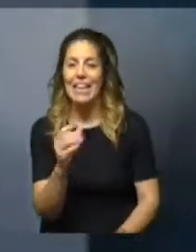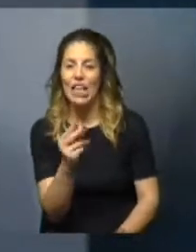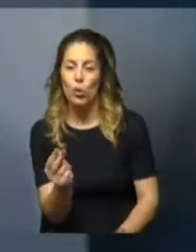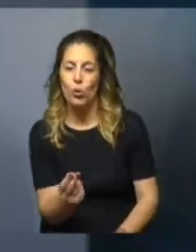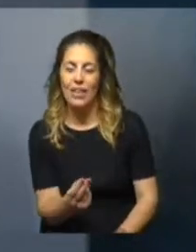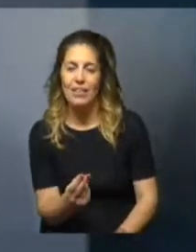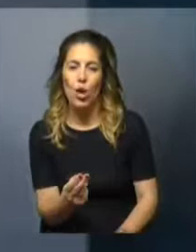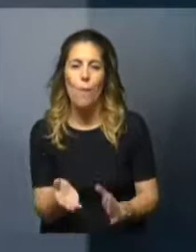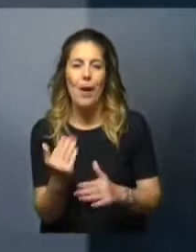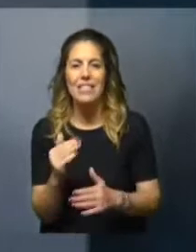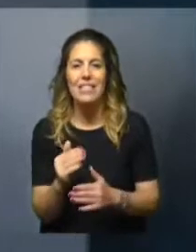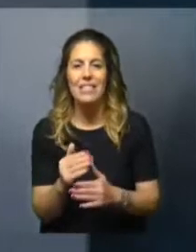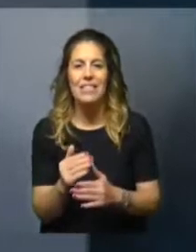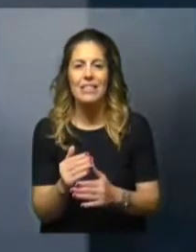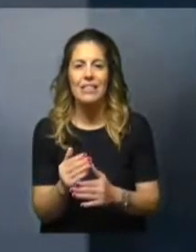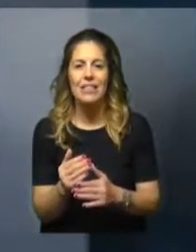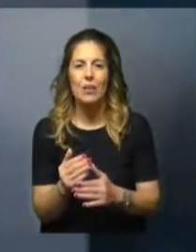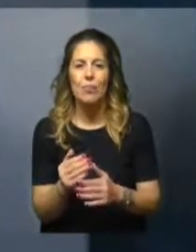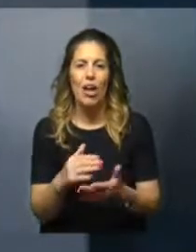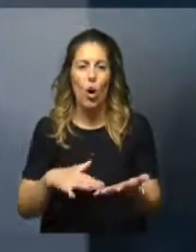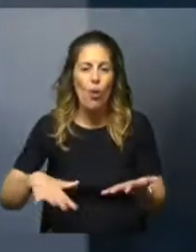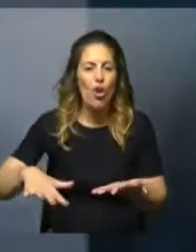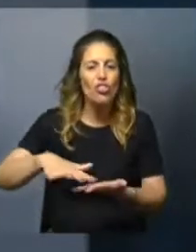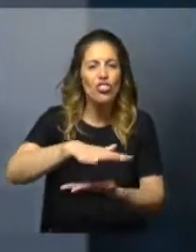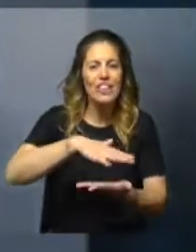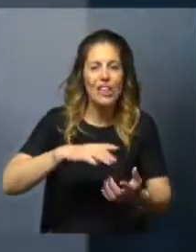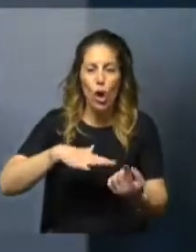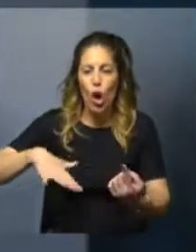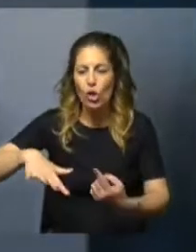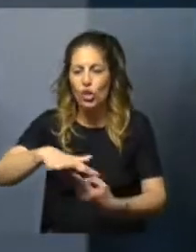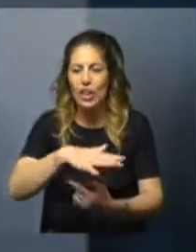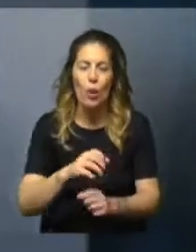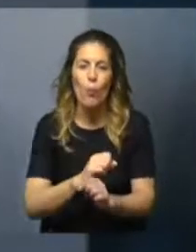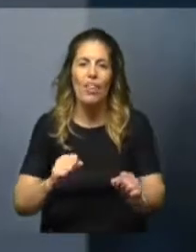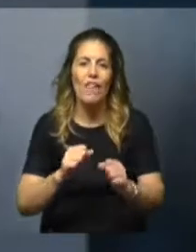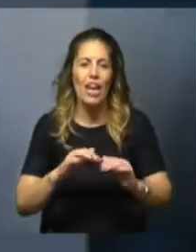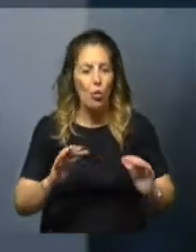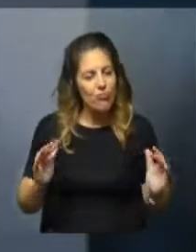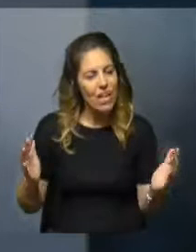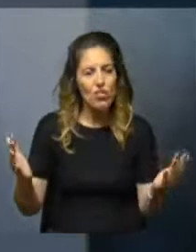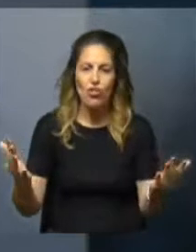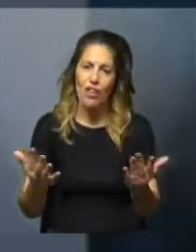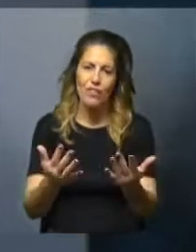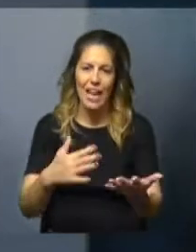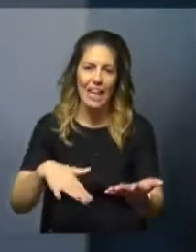me parece está más como claro como puede haber una escenografía